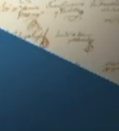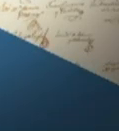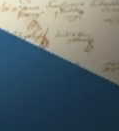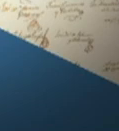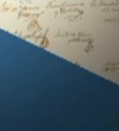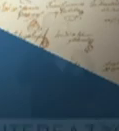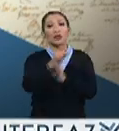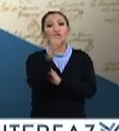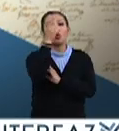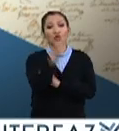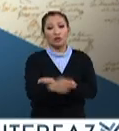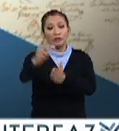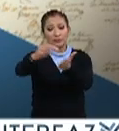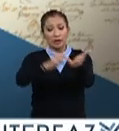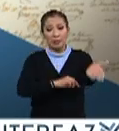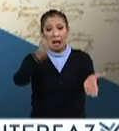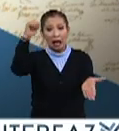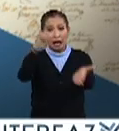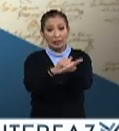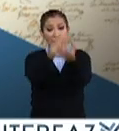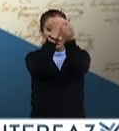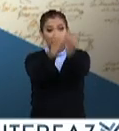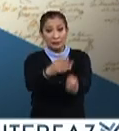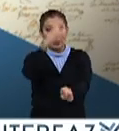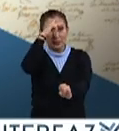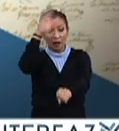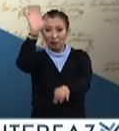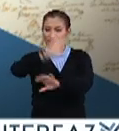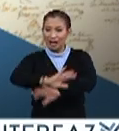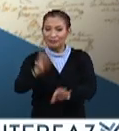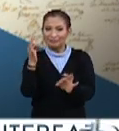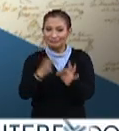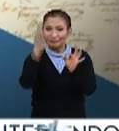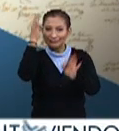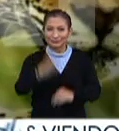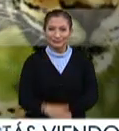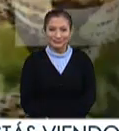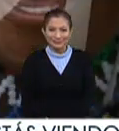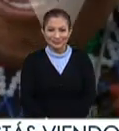En 1821 se firma el Acta de Independencia de México.